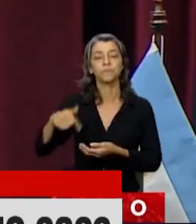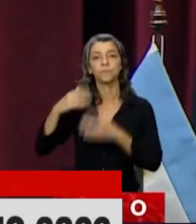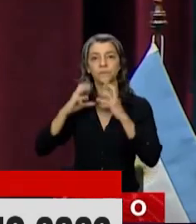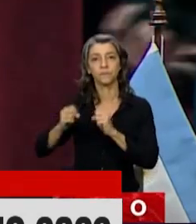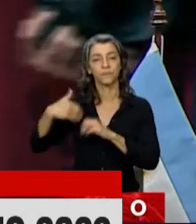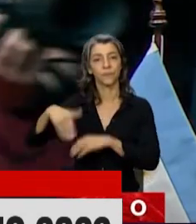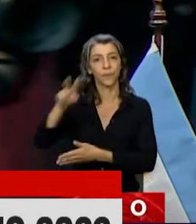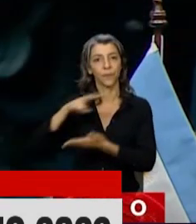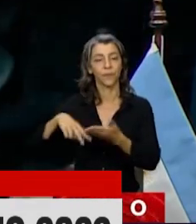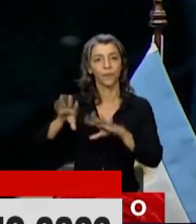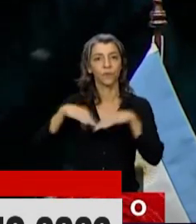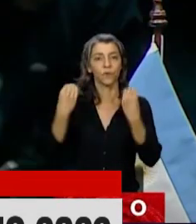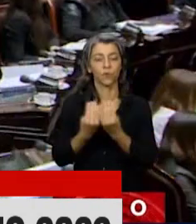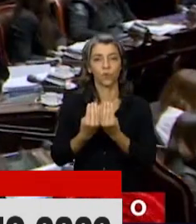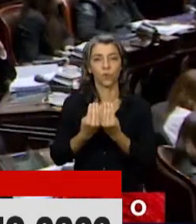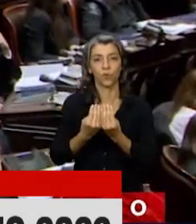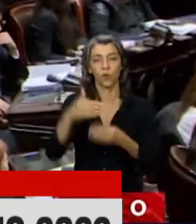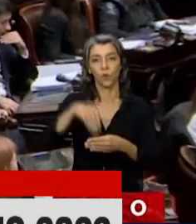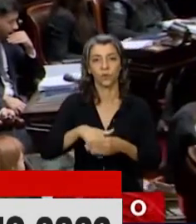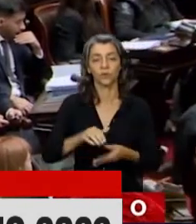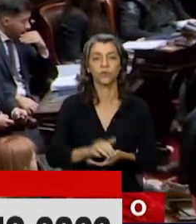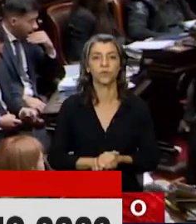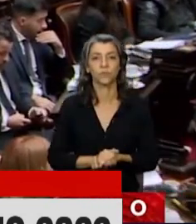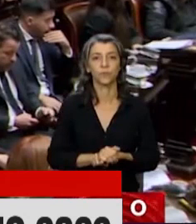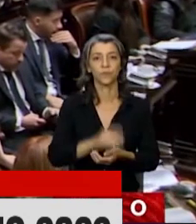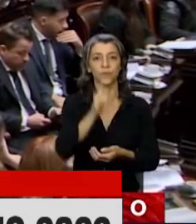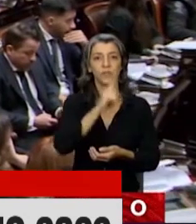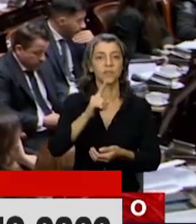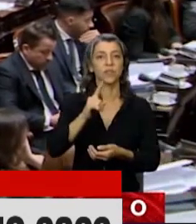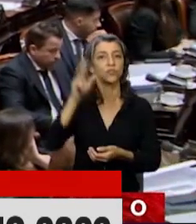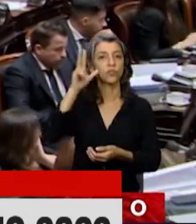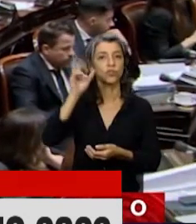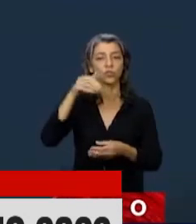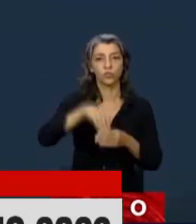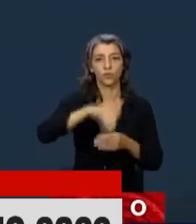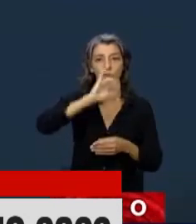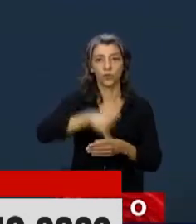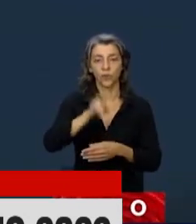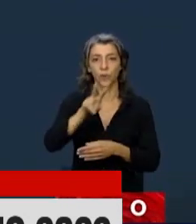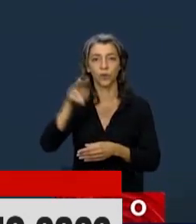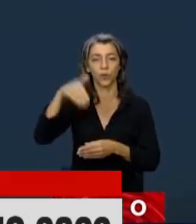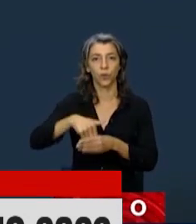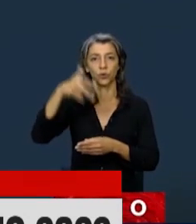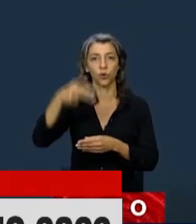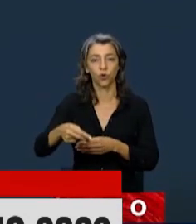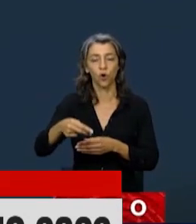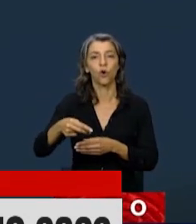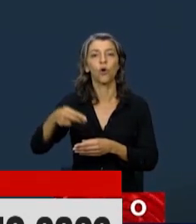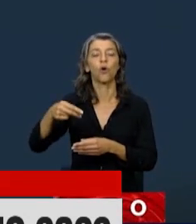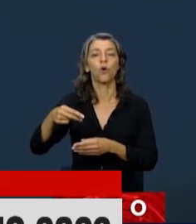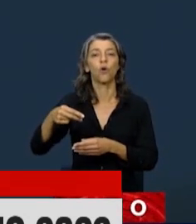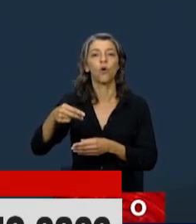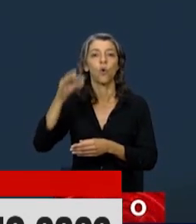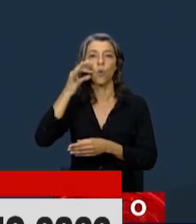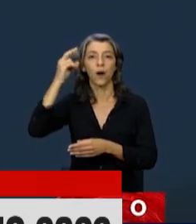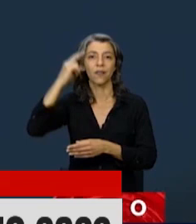había planteado públicamente críticas desde la Cámpora, se habían planteado críticas muy fuertes al presupuesto y al acuerdo con el fondo.